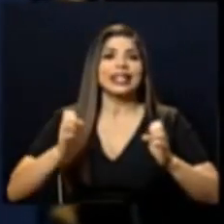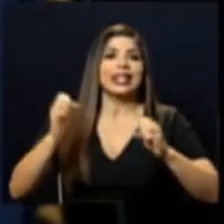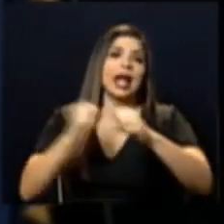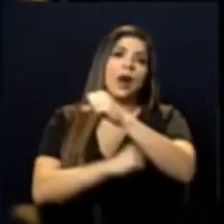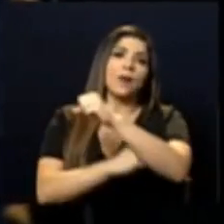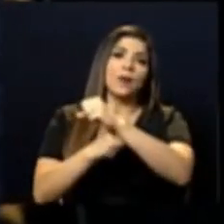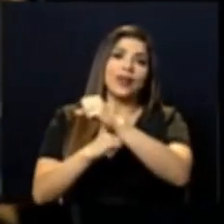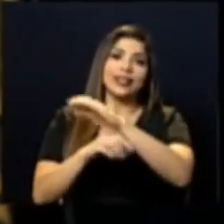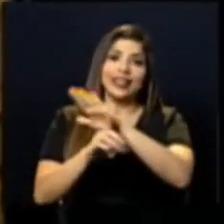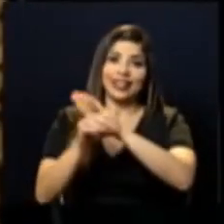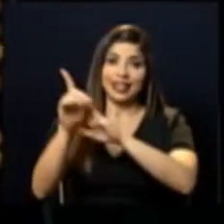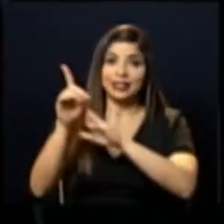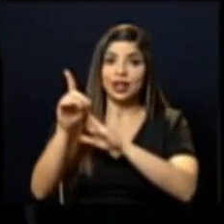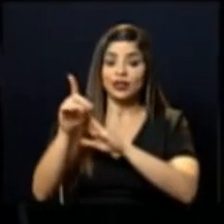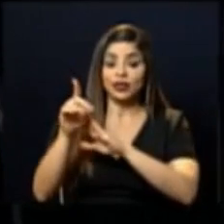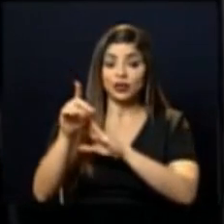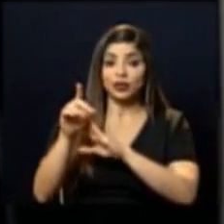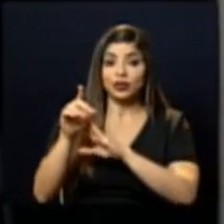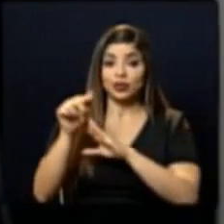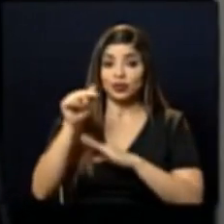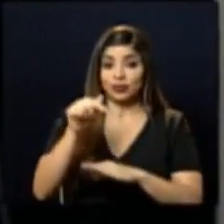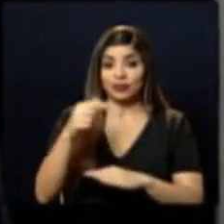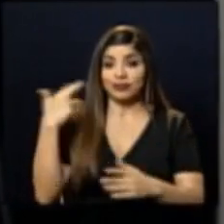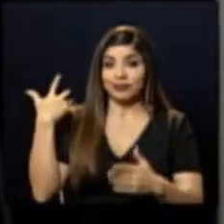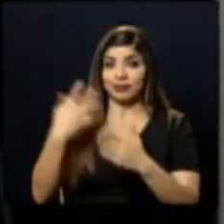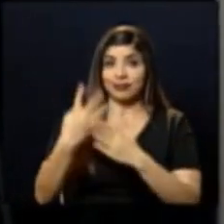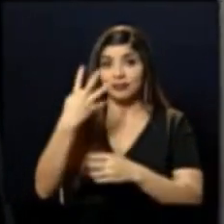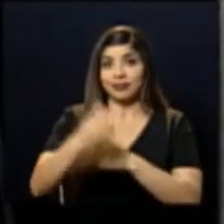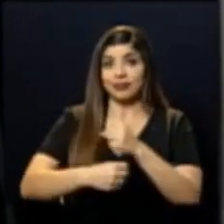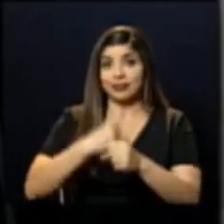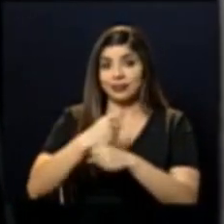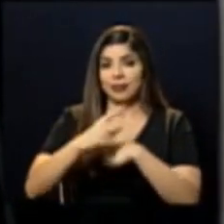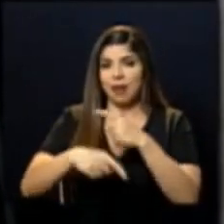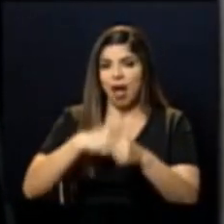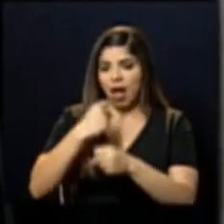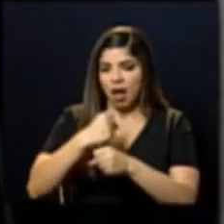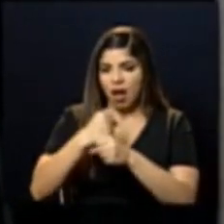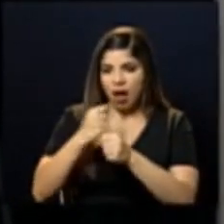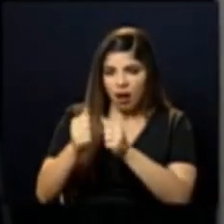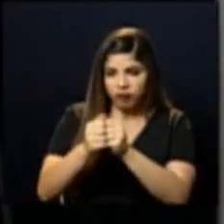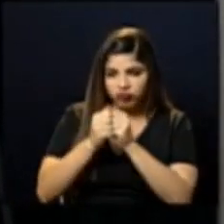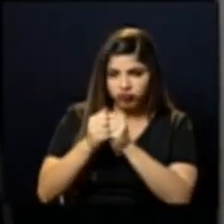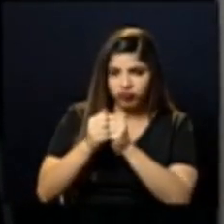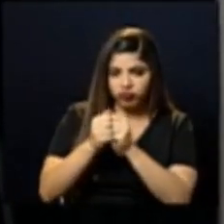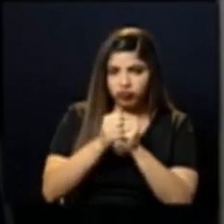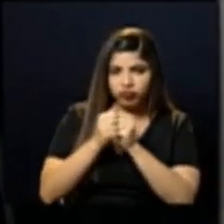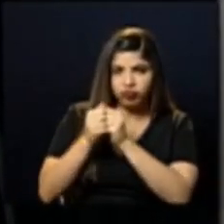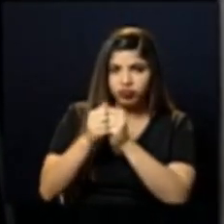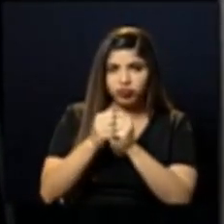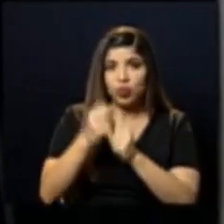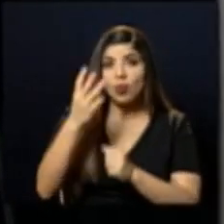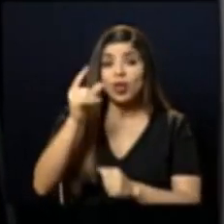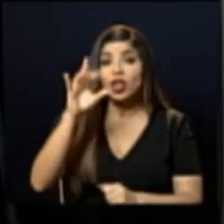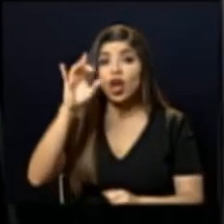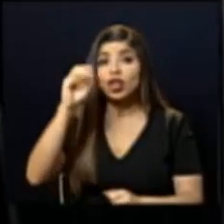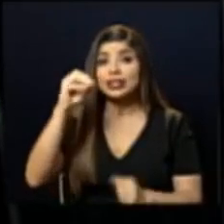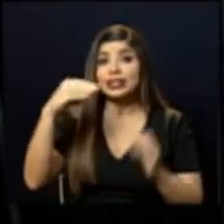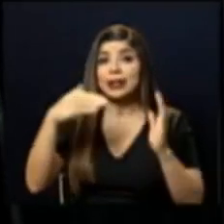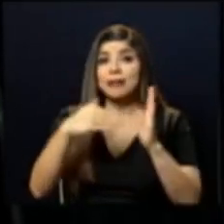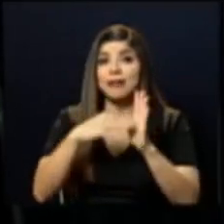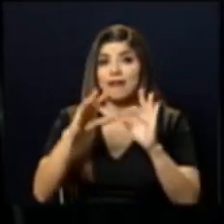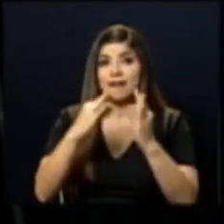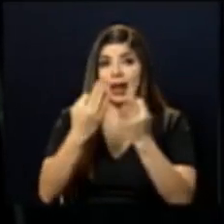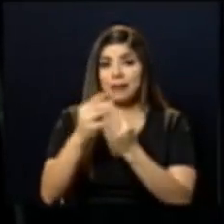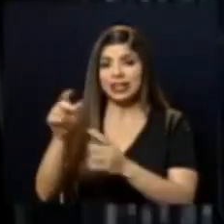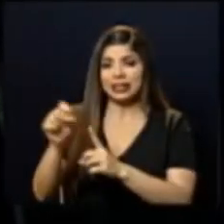Puente al Desarrollo, en estos 4 años se trabajará en conjunto con 80.000 familias en condición de